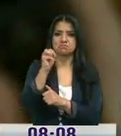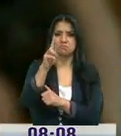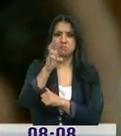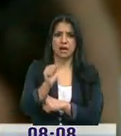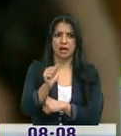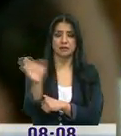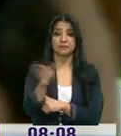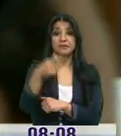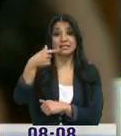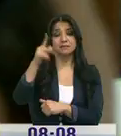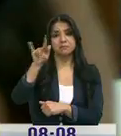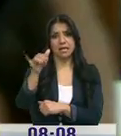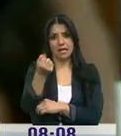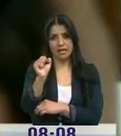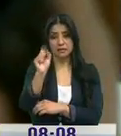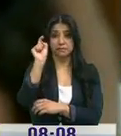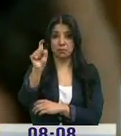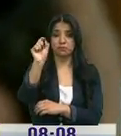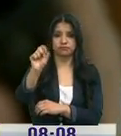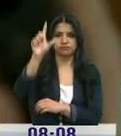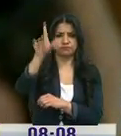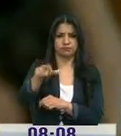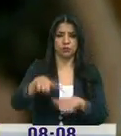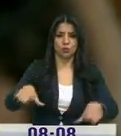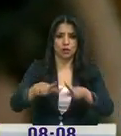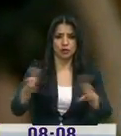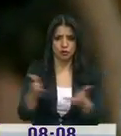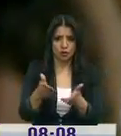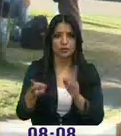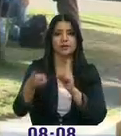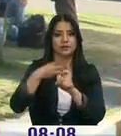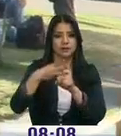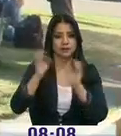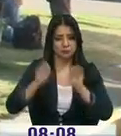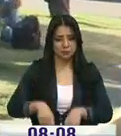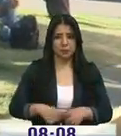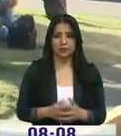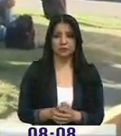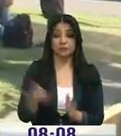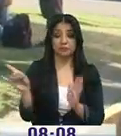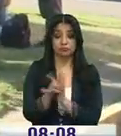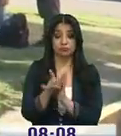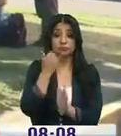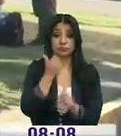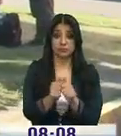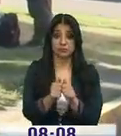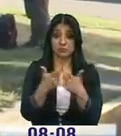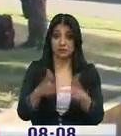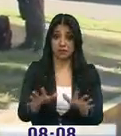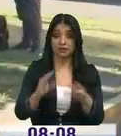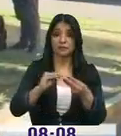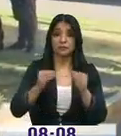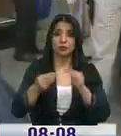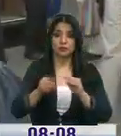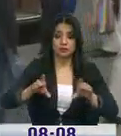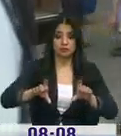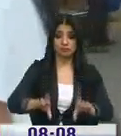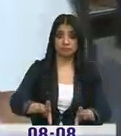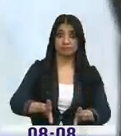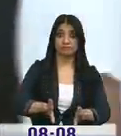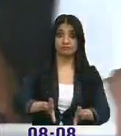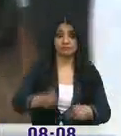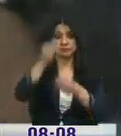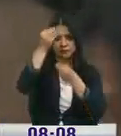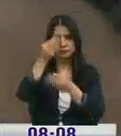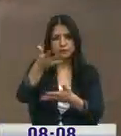gps versión android y con acceso a internet una vez instalada sólo con el número de placa podrá conocer